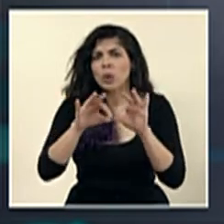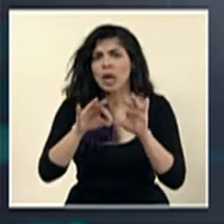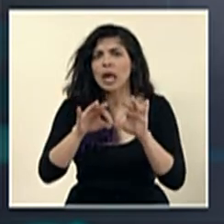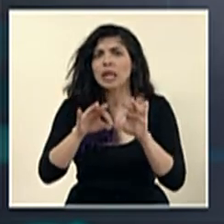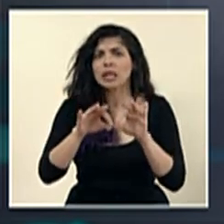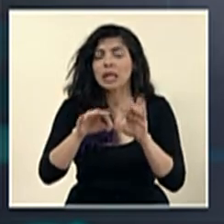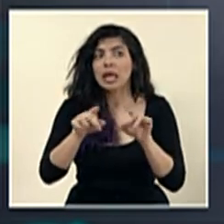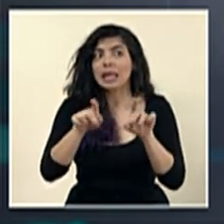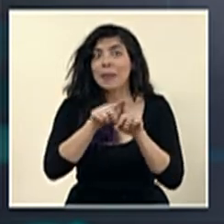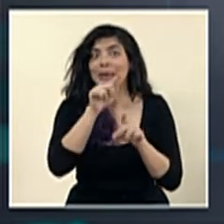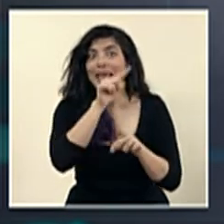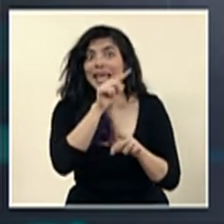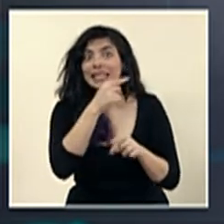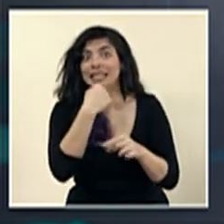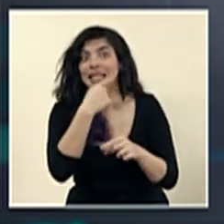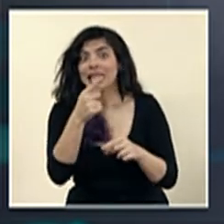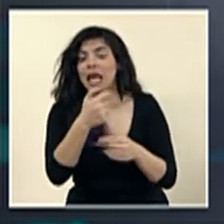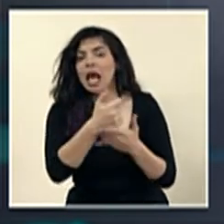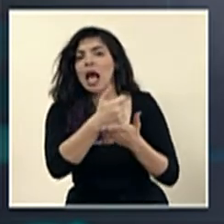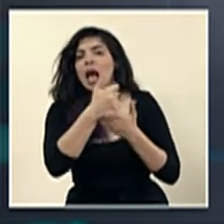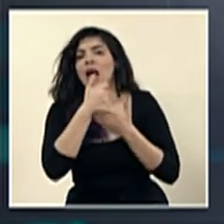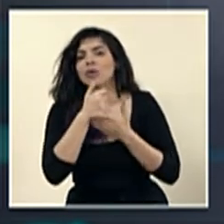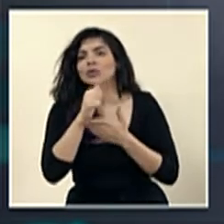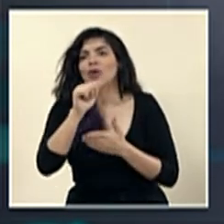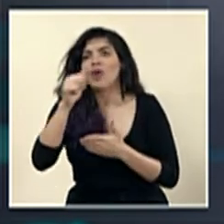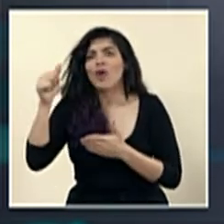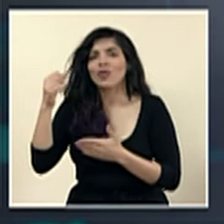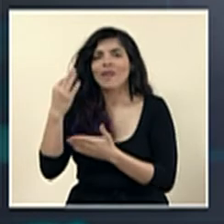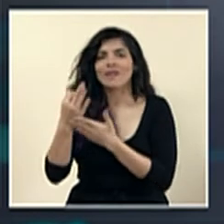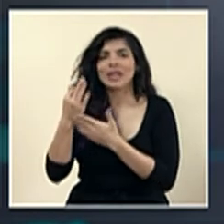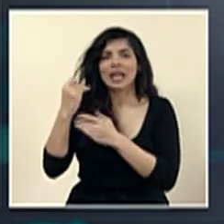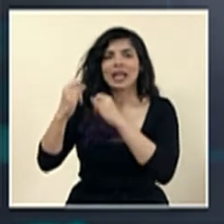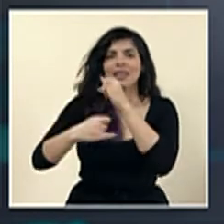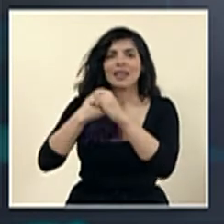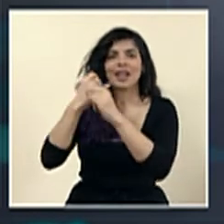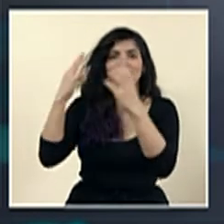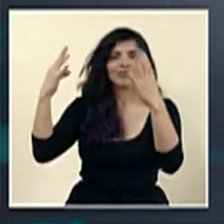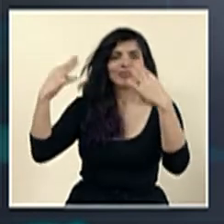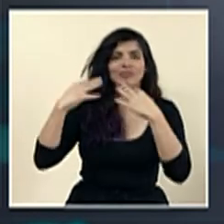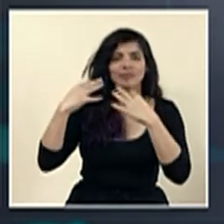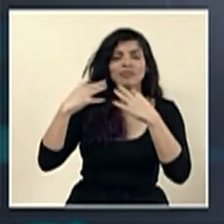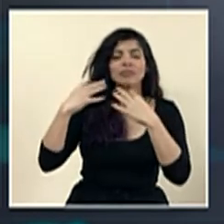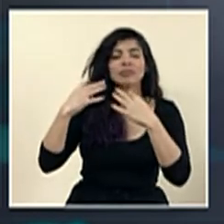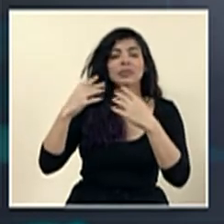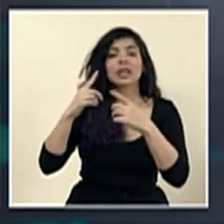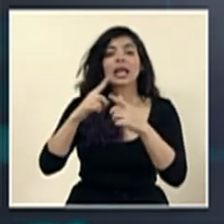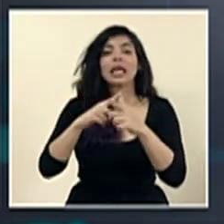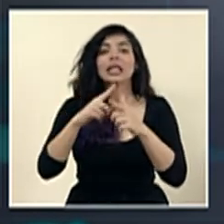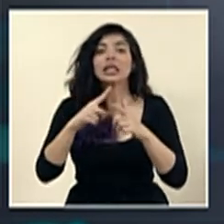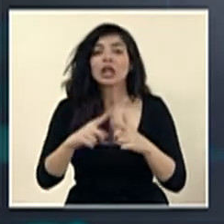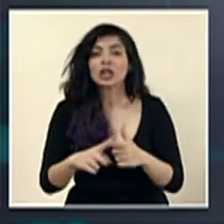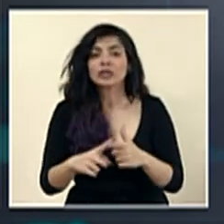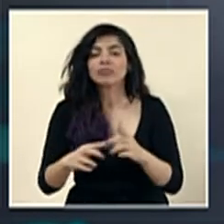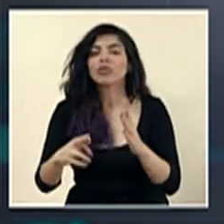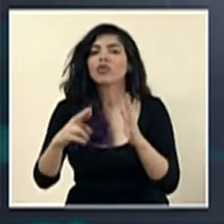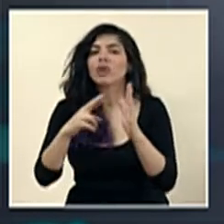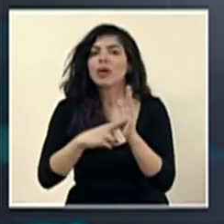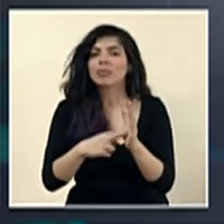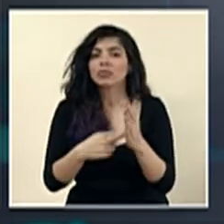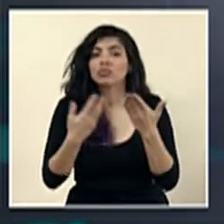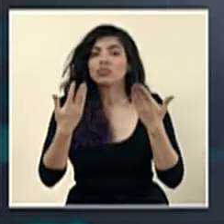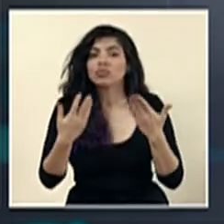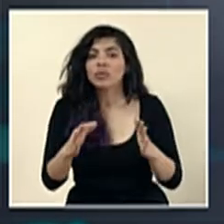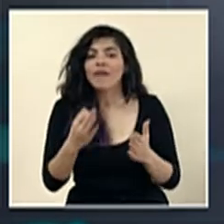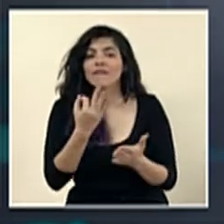además nos va a ayudar con el resto de los mercados financieros internacionales. Entonces, repito, ya